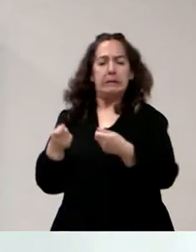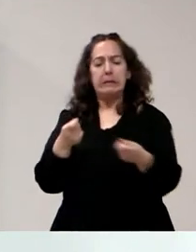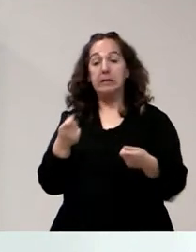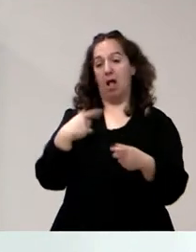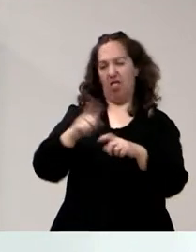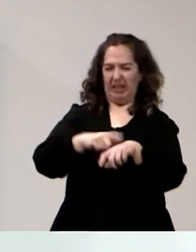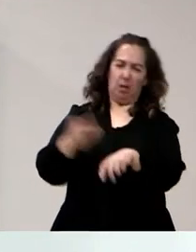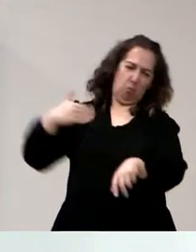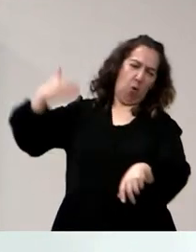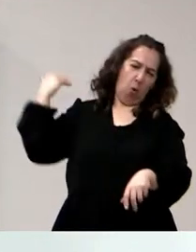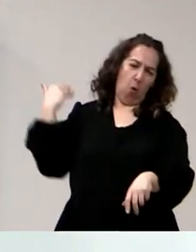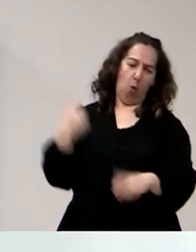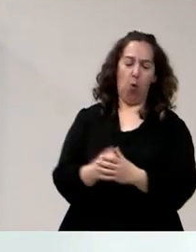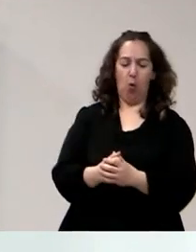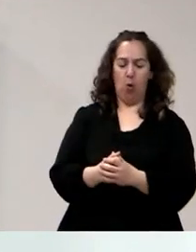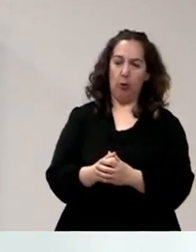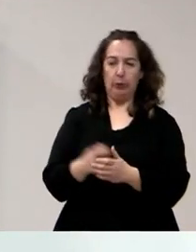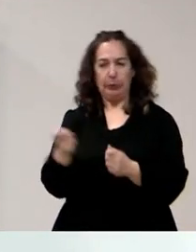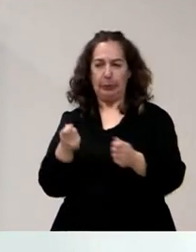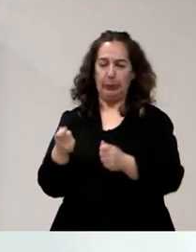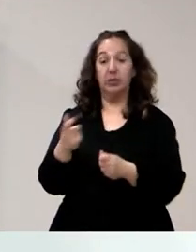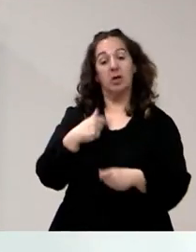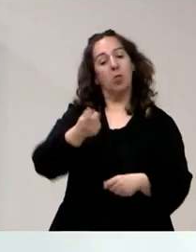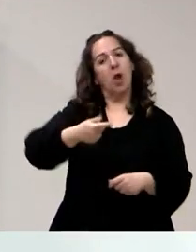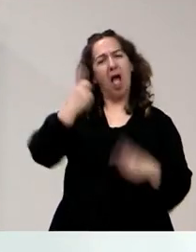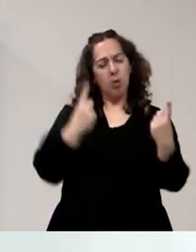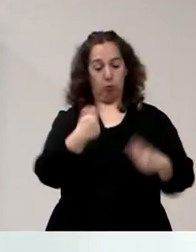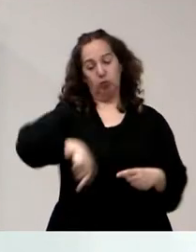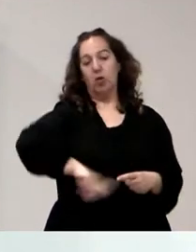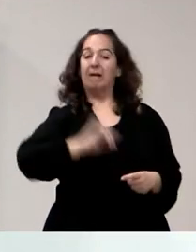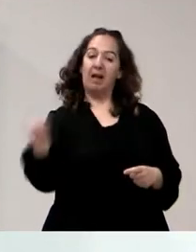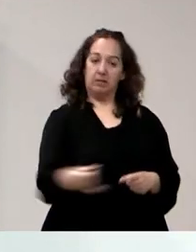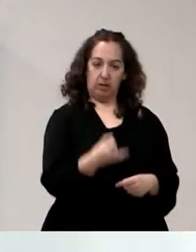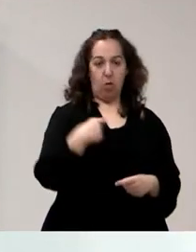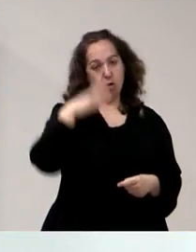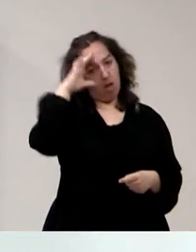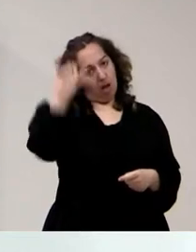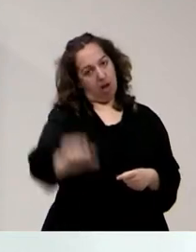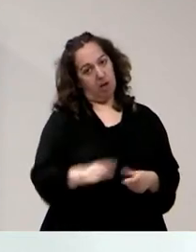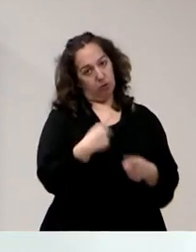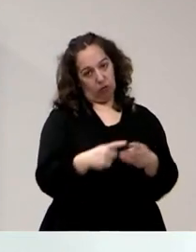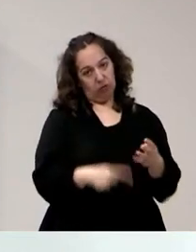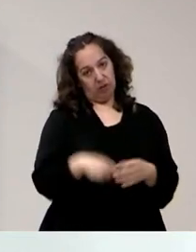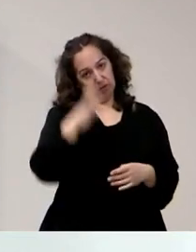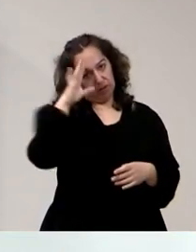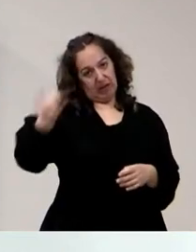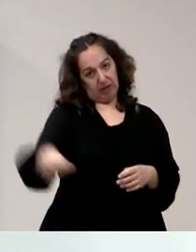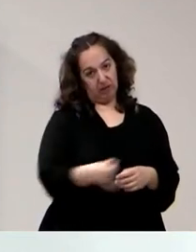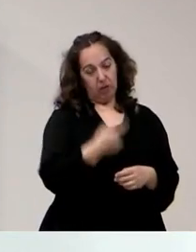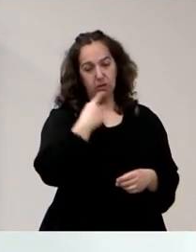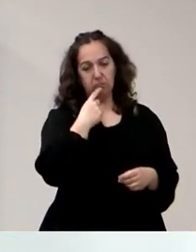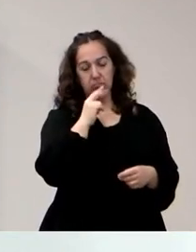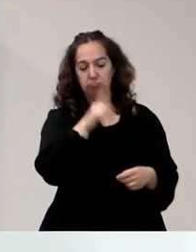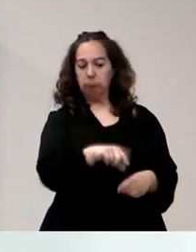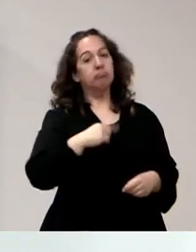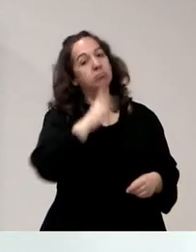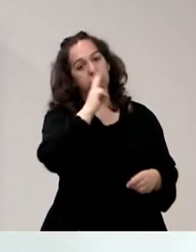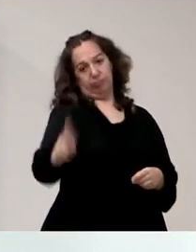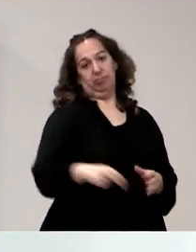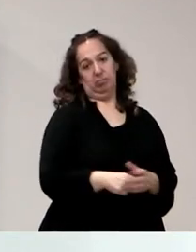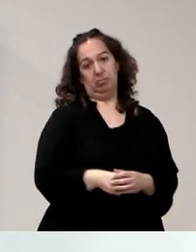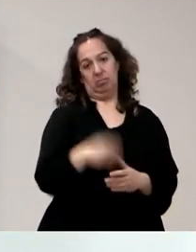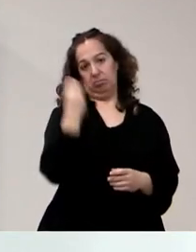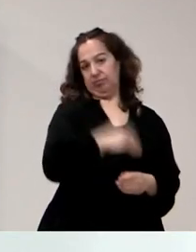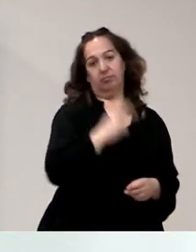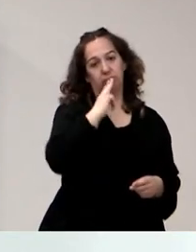tiempo lo que pasa es que hay algunos que nos hemos Cansado ya de escuchar determinadas cosas y hemos decidido responder a quién